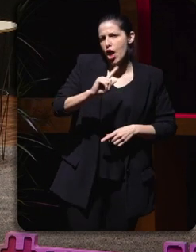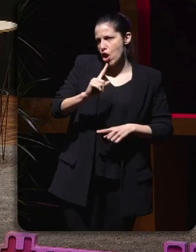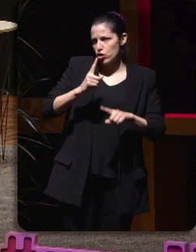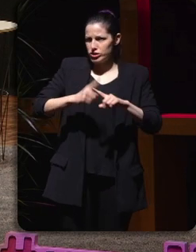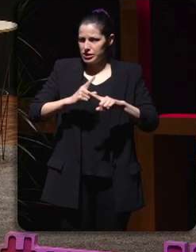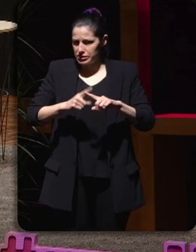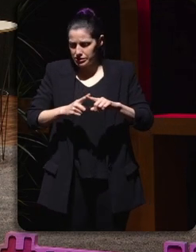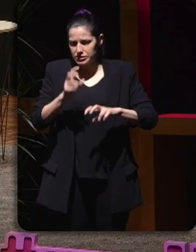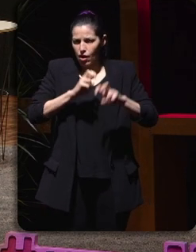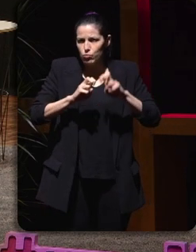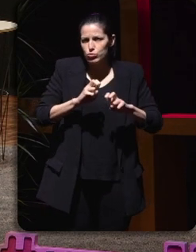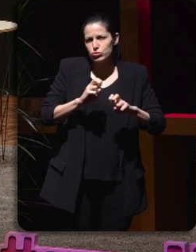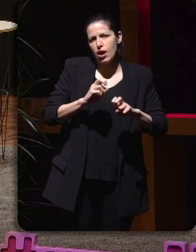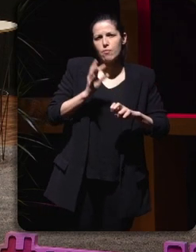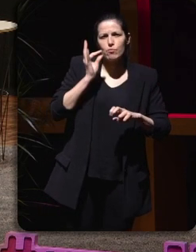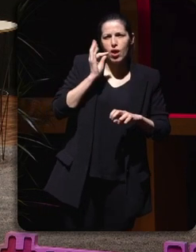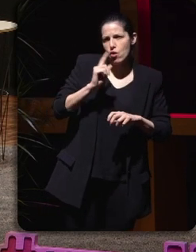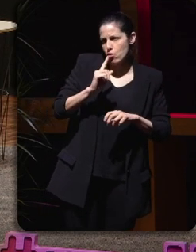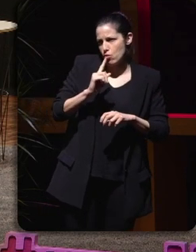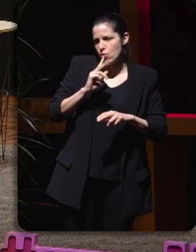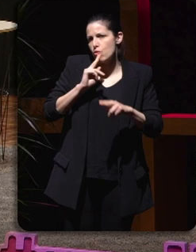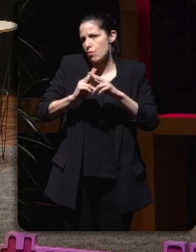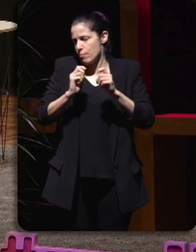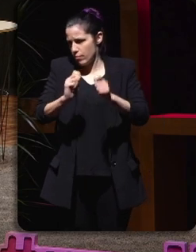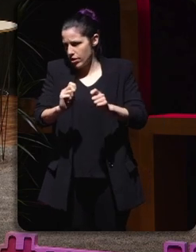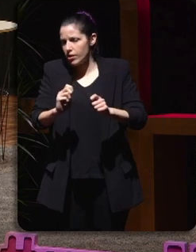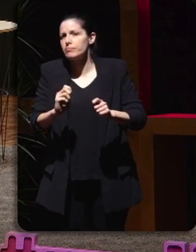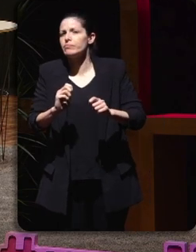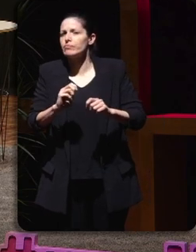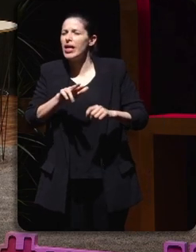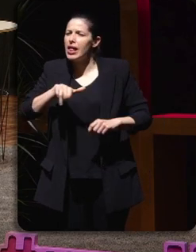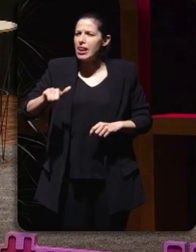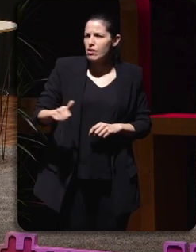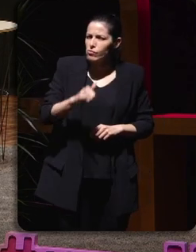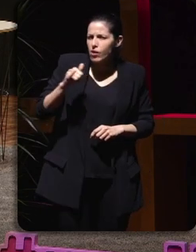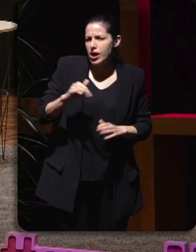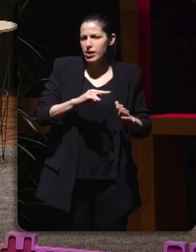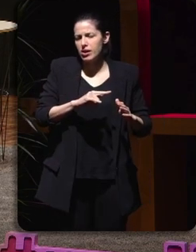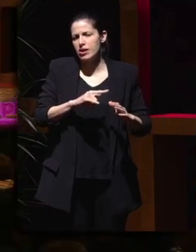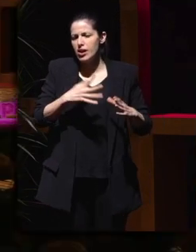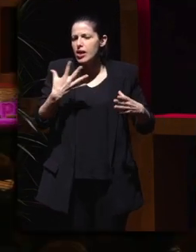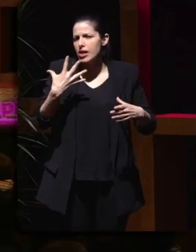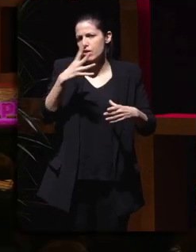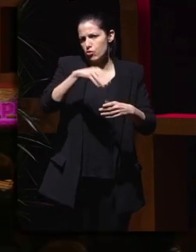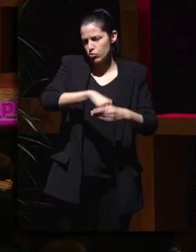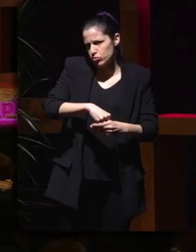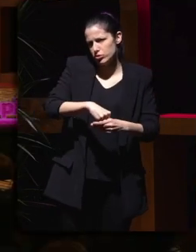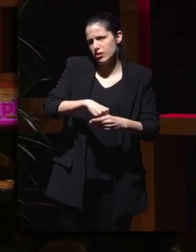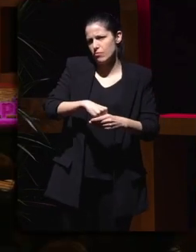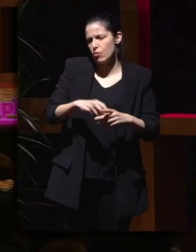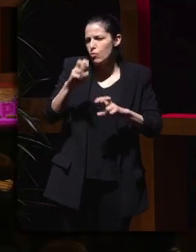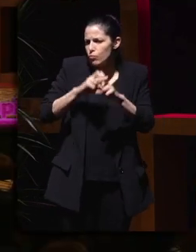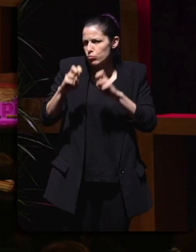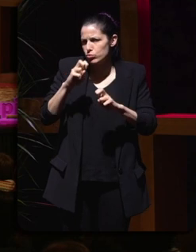el lenguaje inclusivo el que busca nombrar a los colectivos que han estado en situación de discriminación o bien a lo largo del tiempo